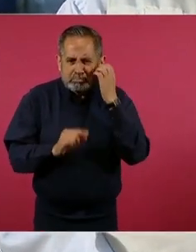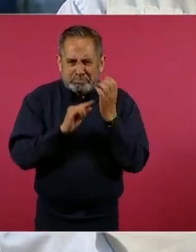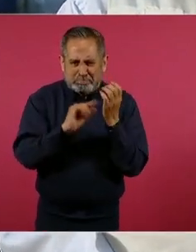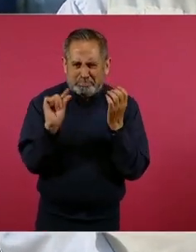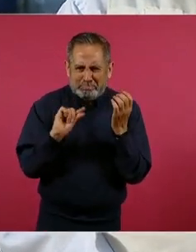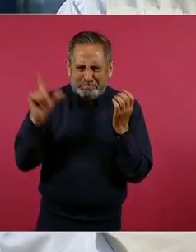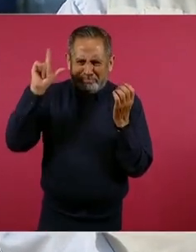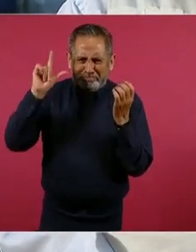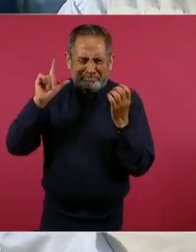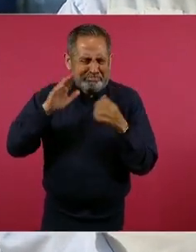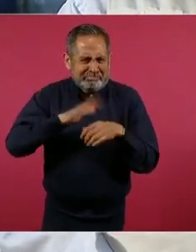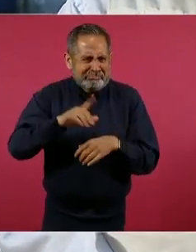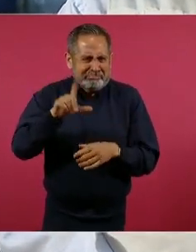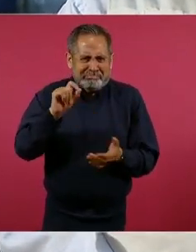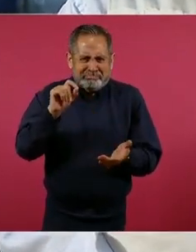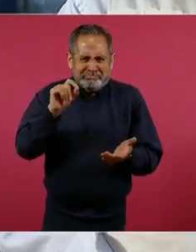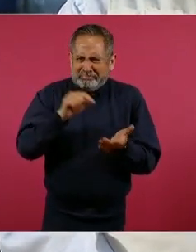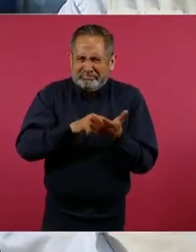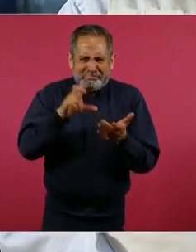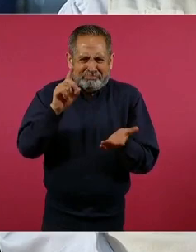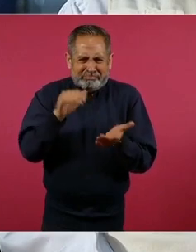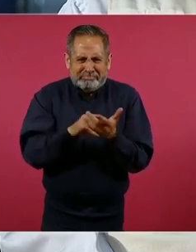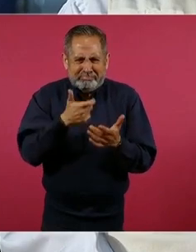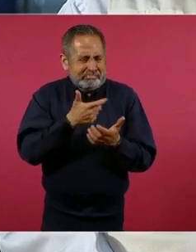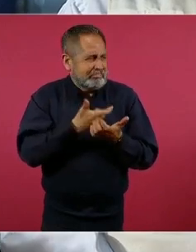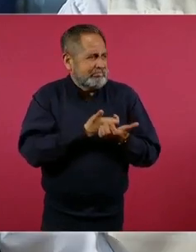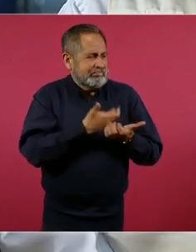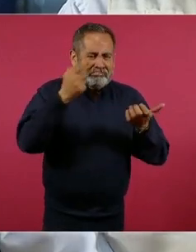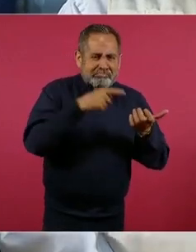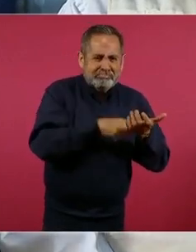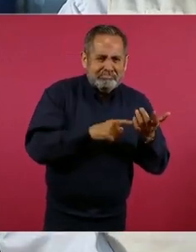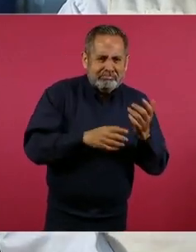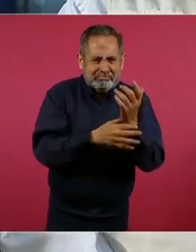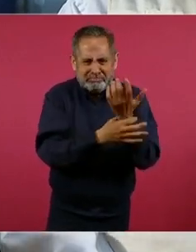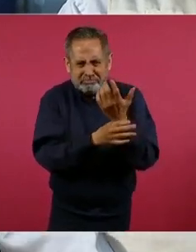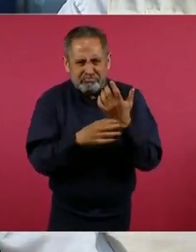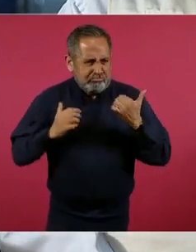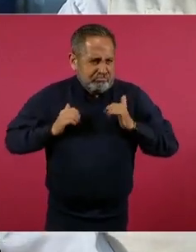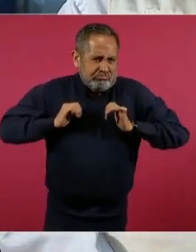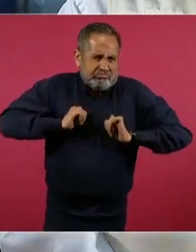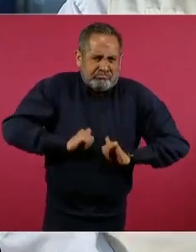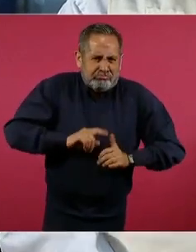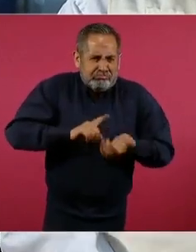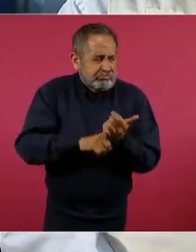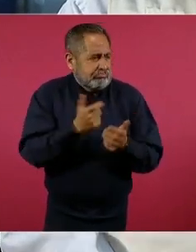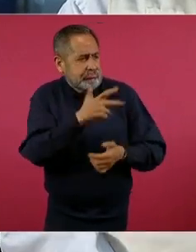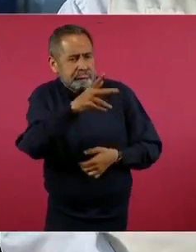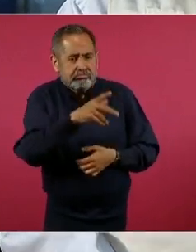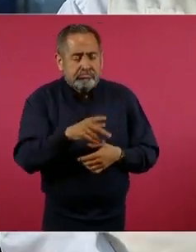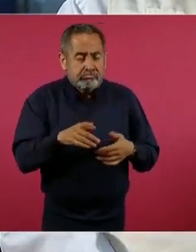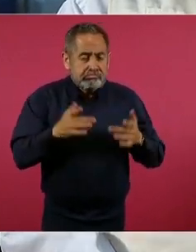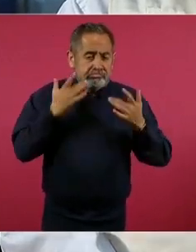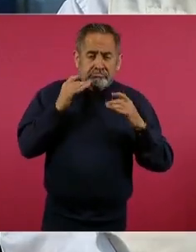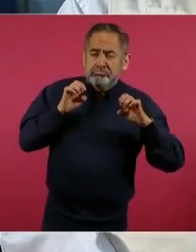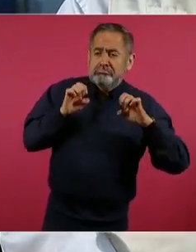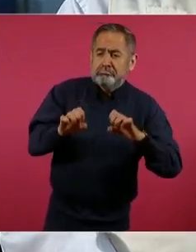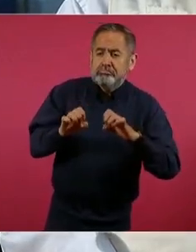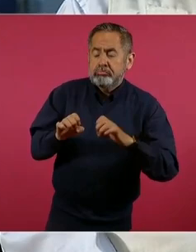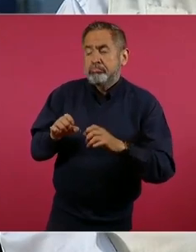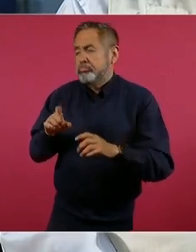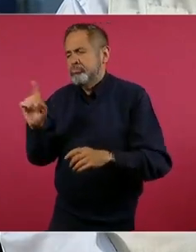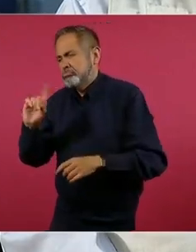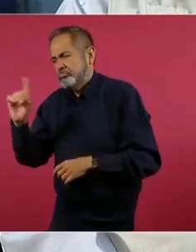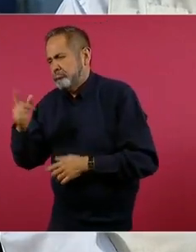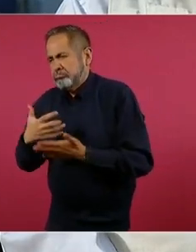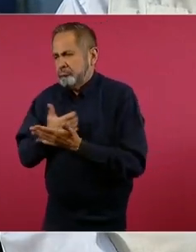de más de 20 mil, 30 mil pesos, esclavas, abrigos, y están dando en este caso las